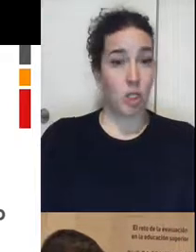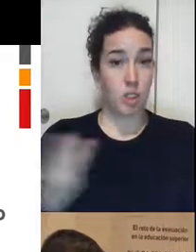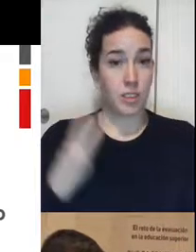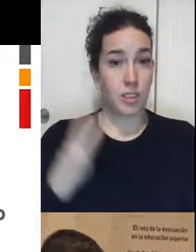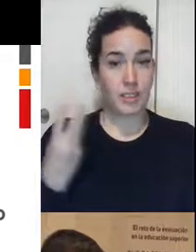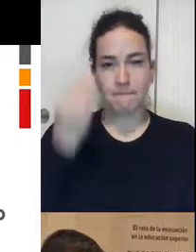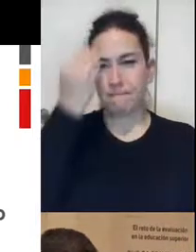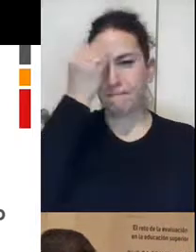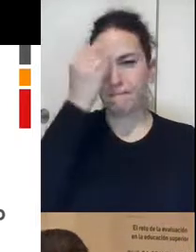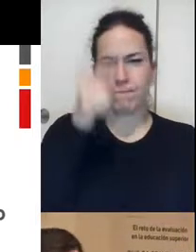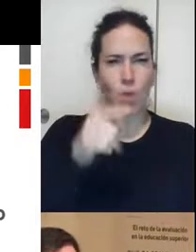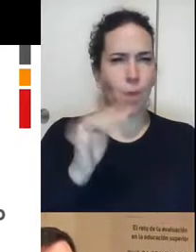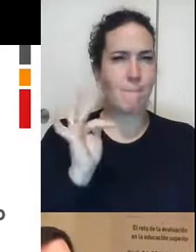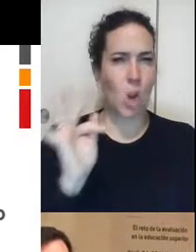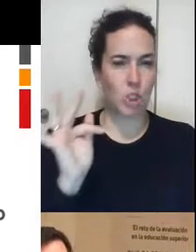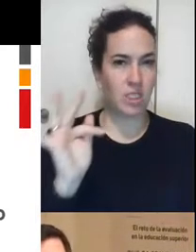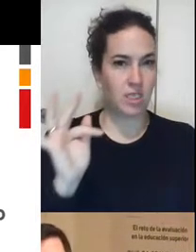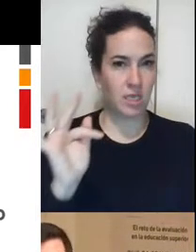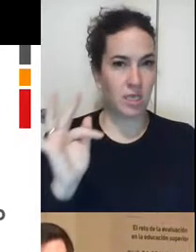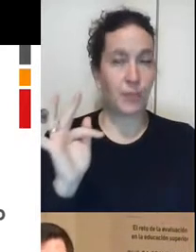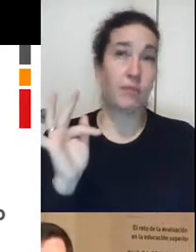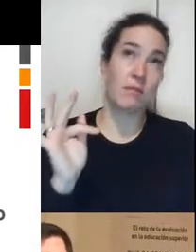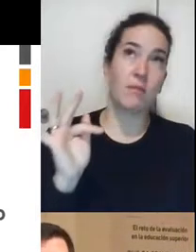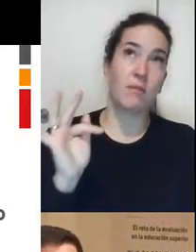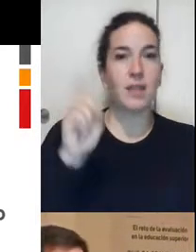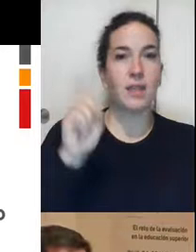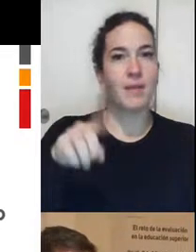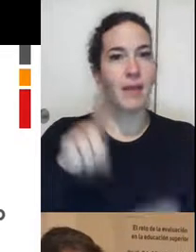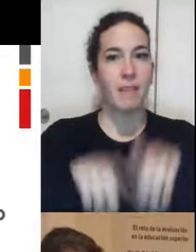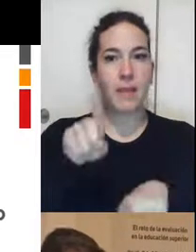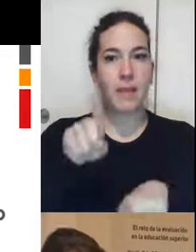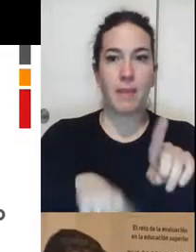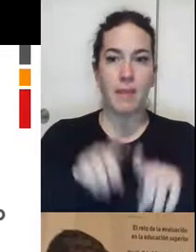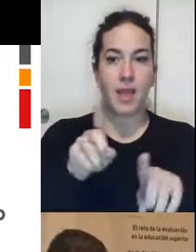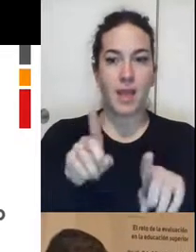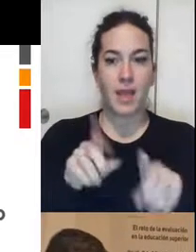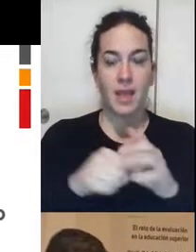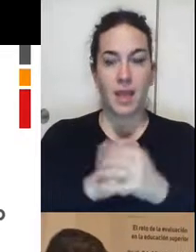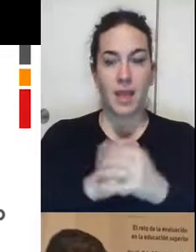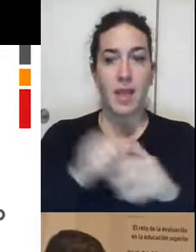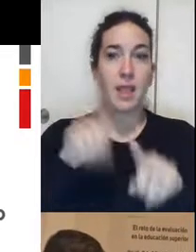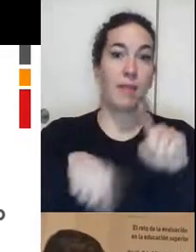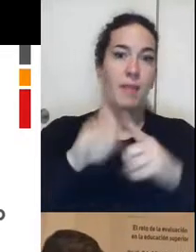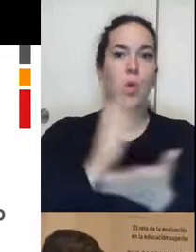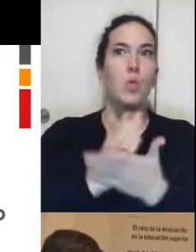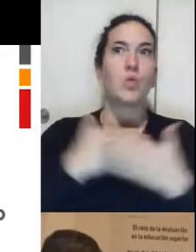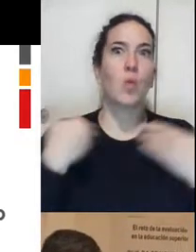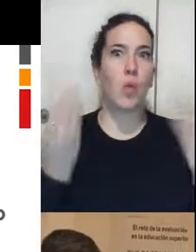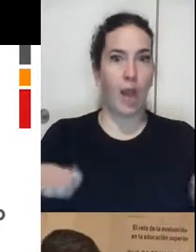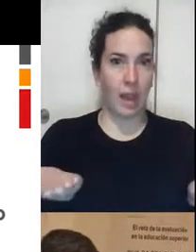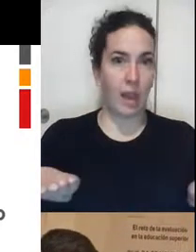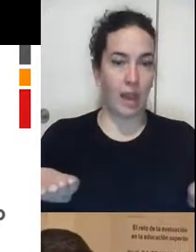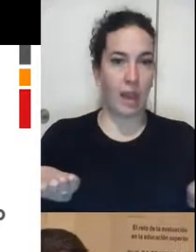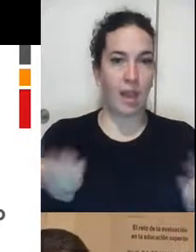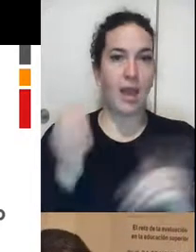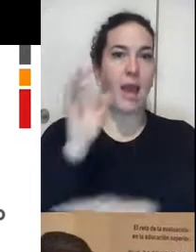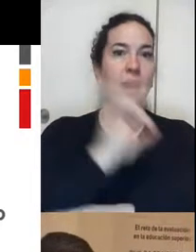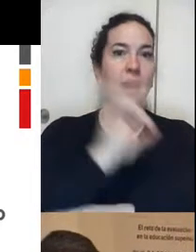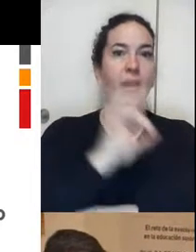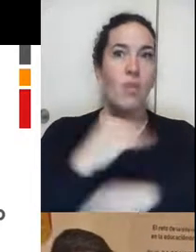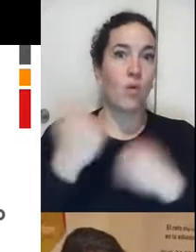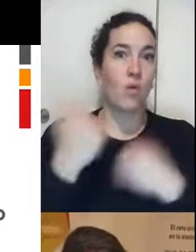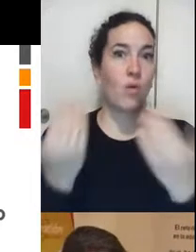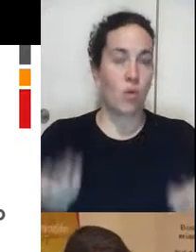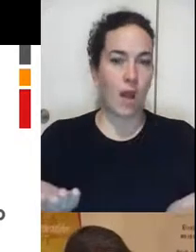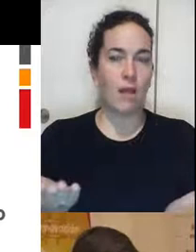parte muy positiva, dependiendo también, ¿no? En el curso que estemos de los grados que estamos impartiendo, no es